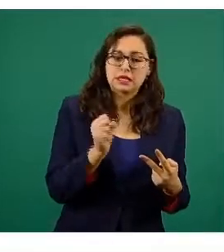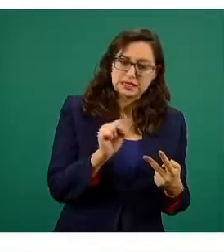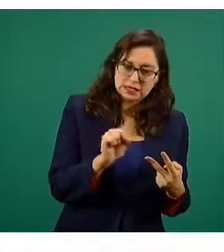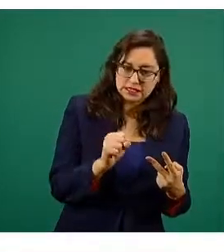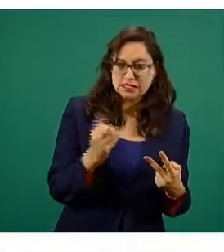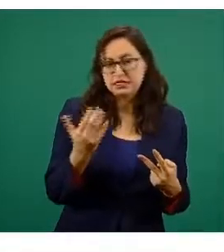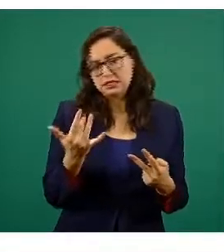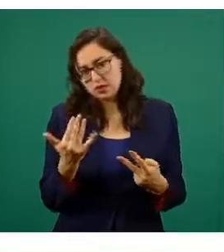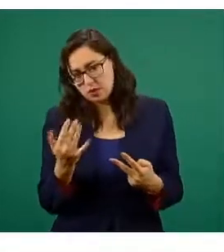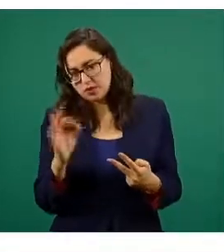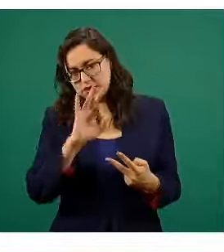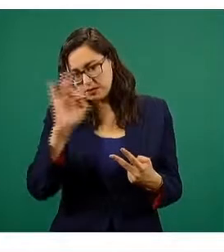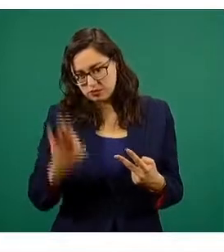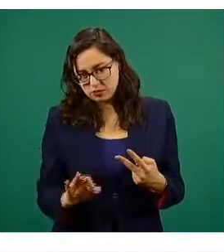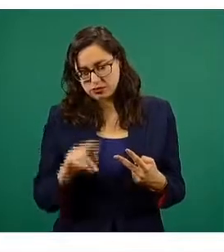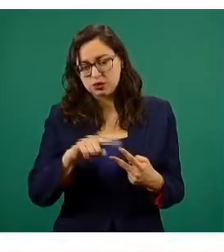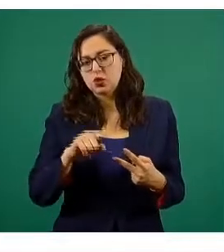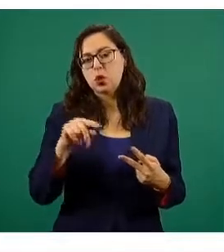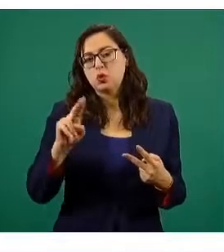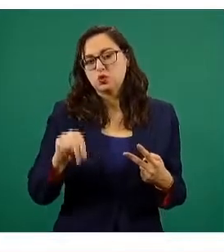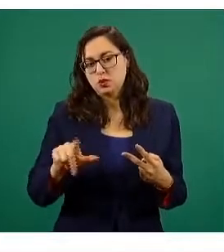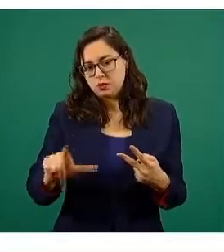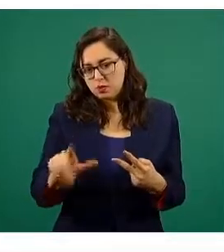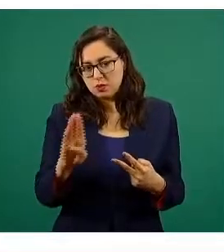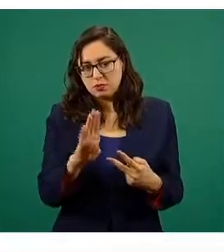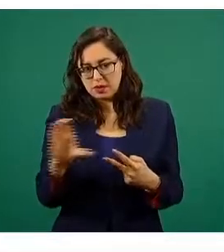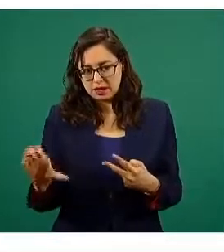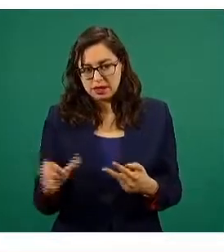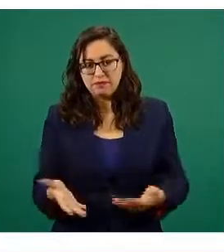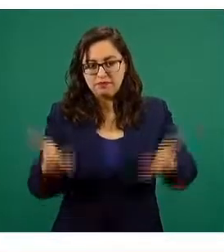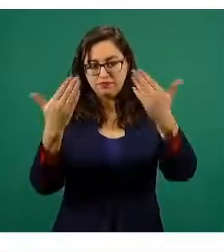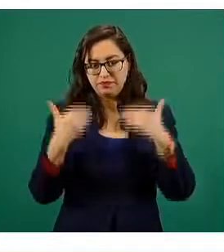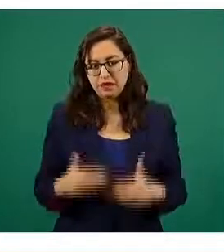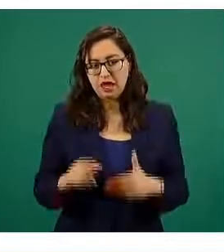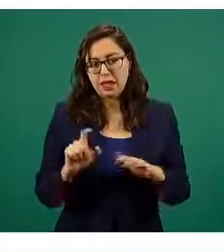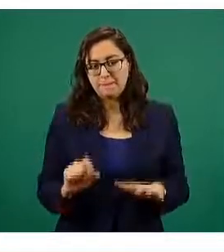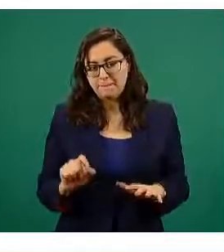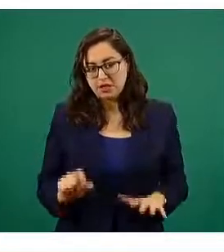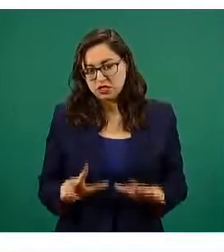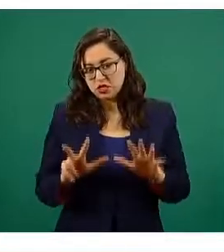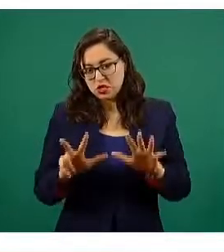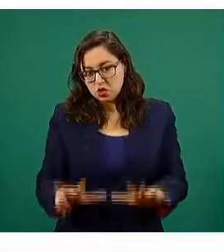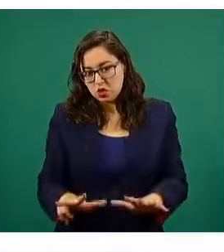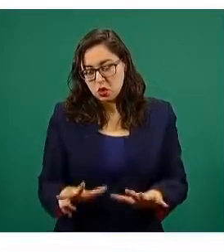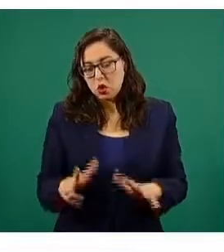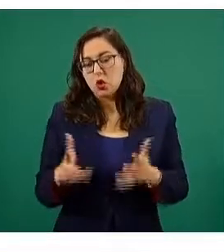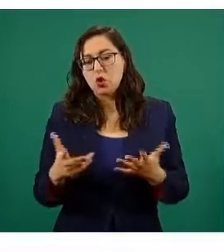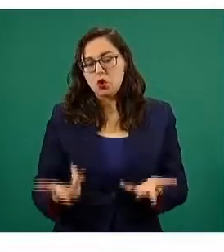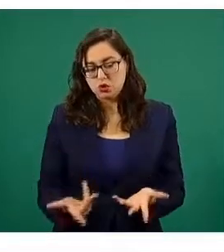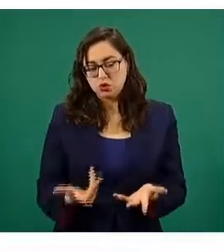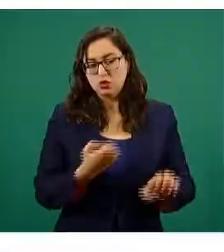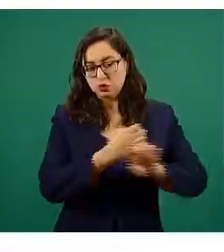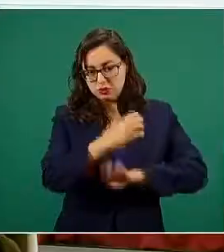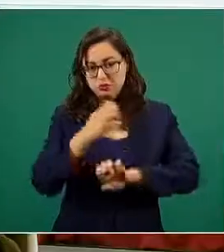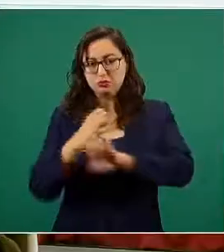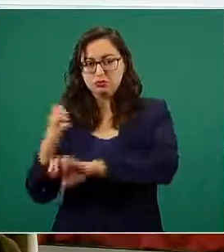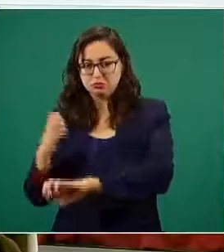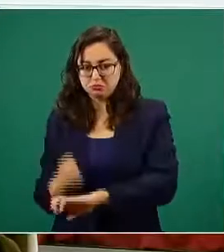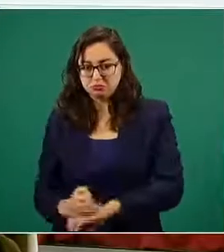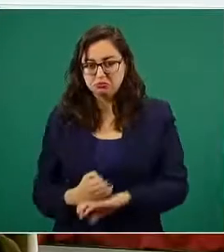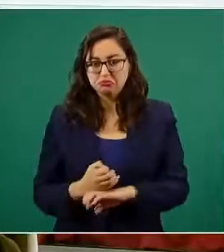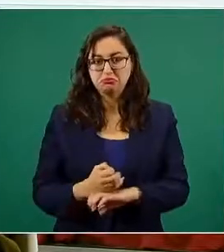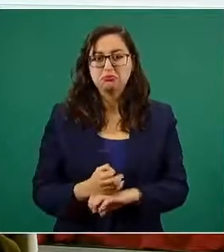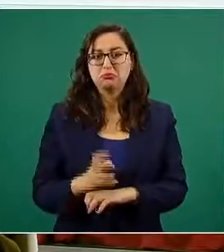saber, Nuevo León y Baja California. Y las 28 restantes, 28 de 32, tienen ocupaciones